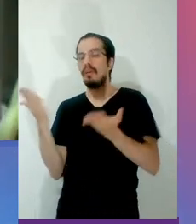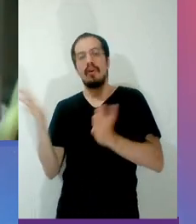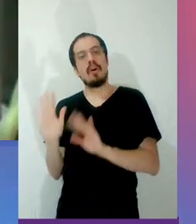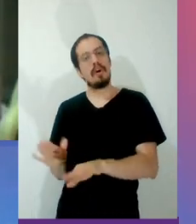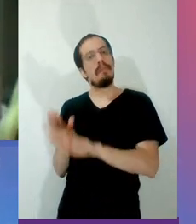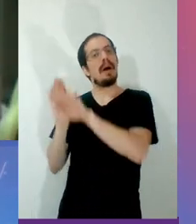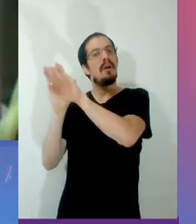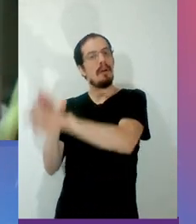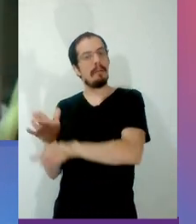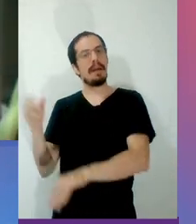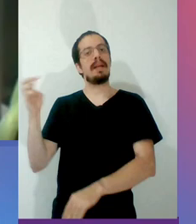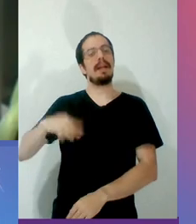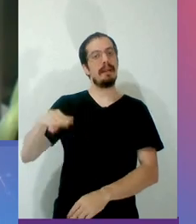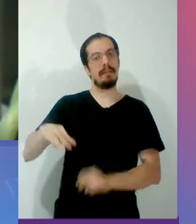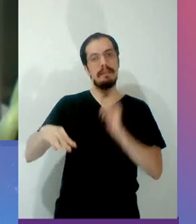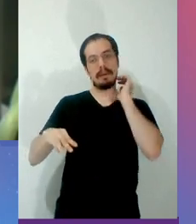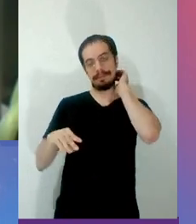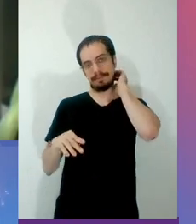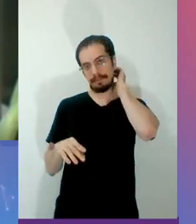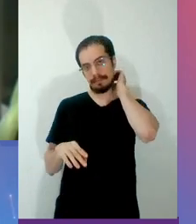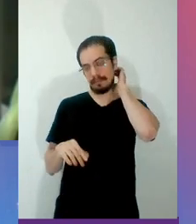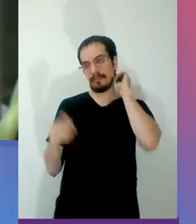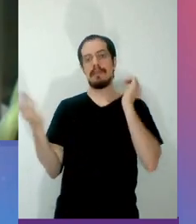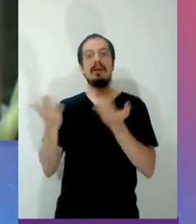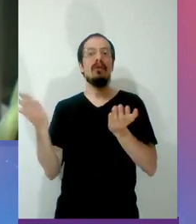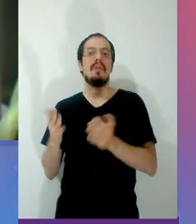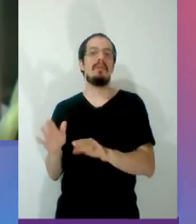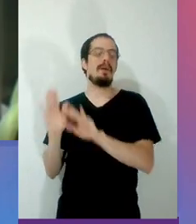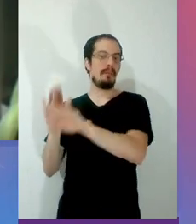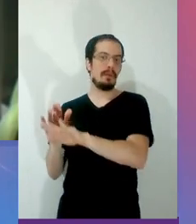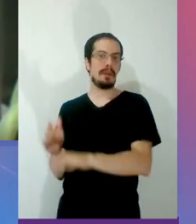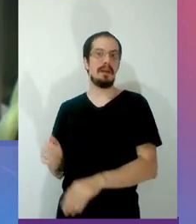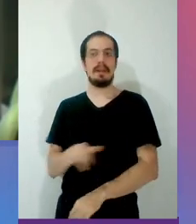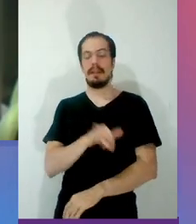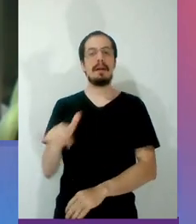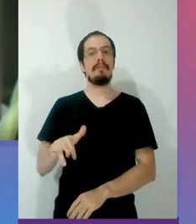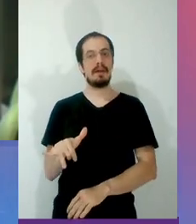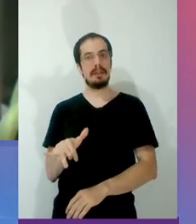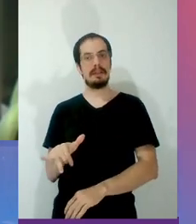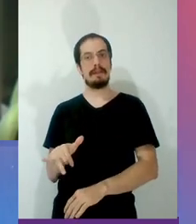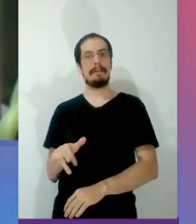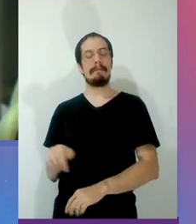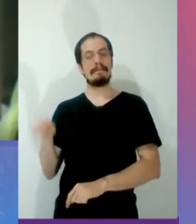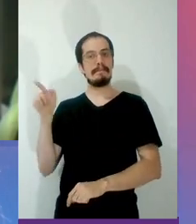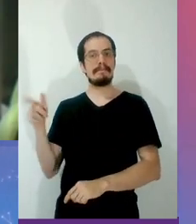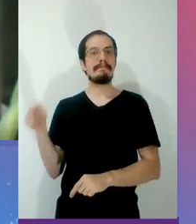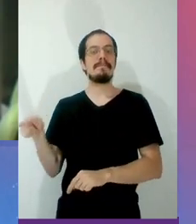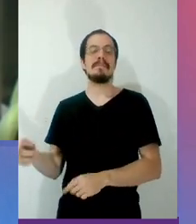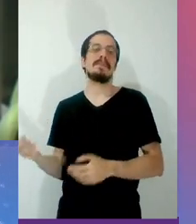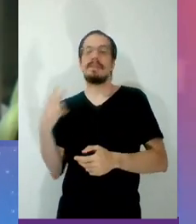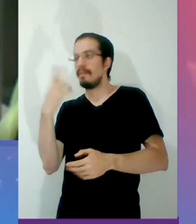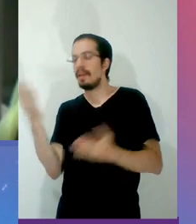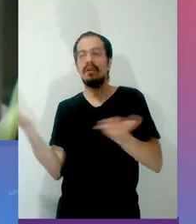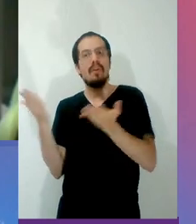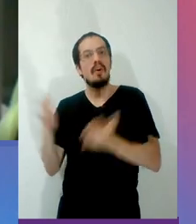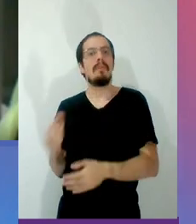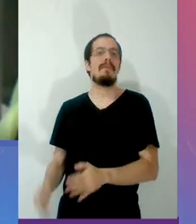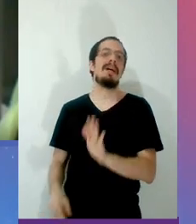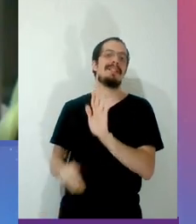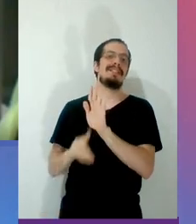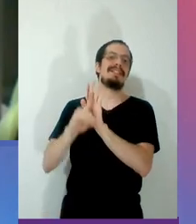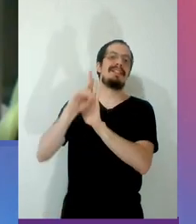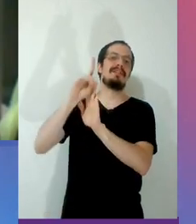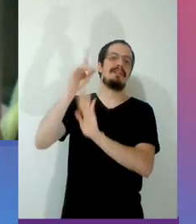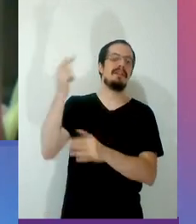madre en ese momento. Y ahí después también, a medida que va creciendo, o sea, no es fácil si nos vamos más